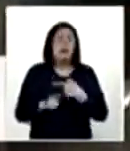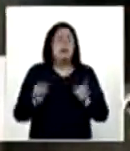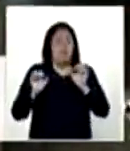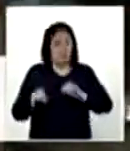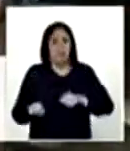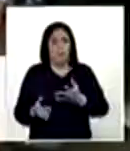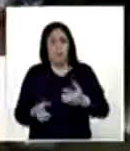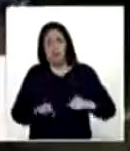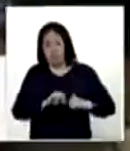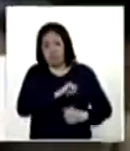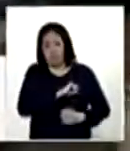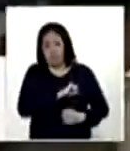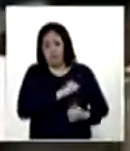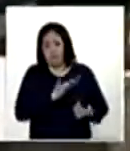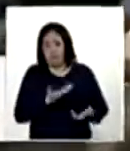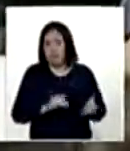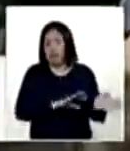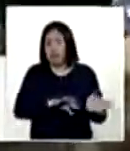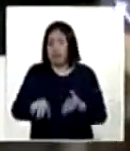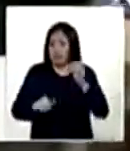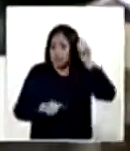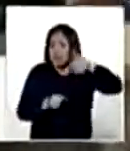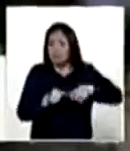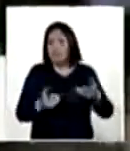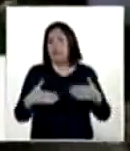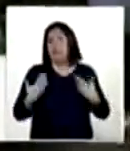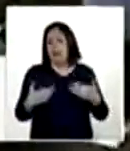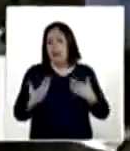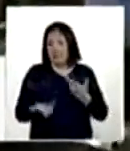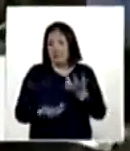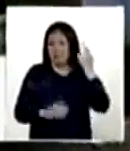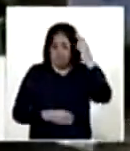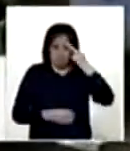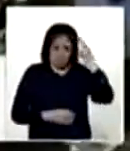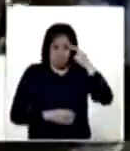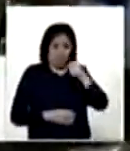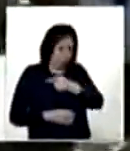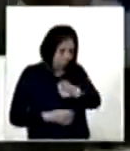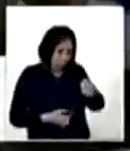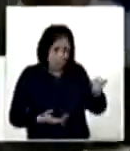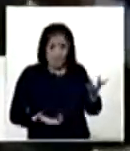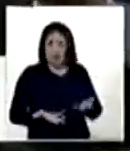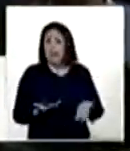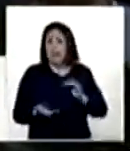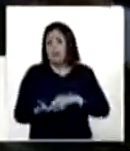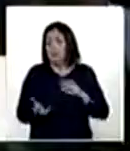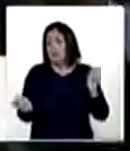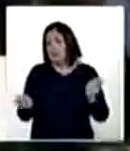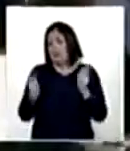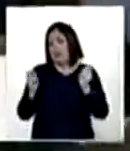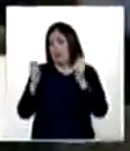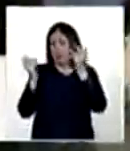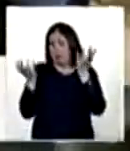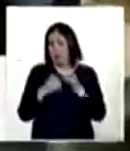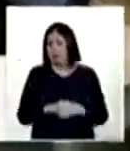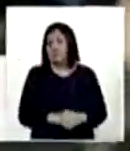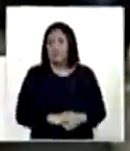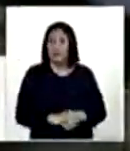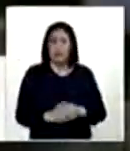en el corazón. Y me decían que hay que recordarlos con alegría, y es por eso que esto se vuelve motivo de celebración.